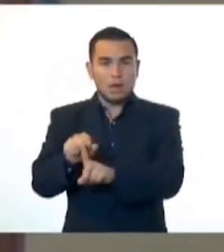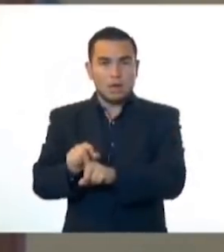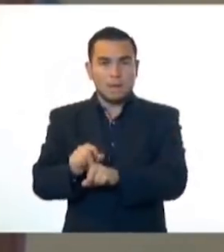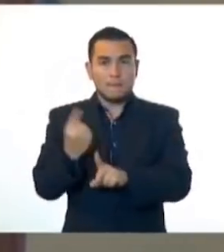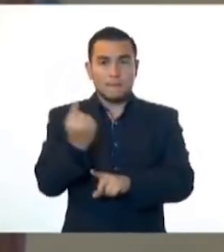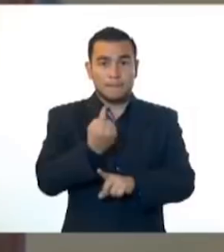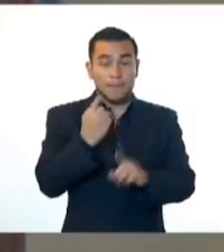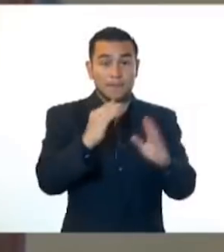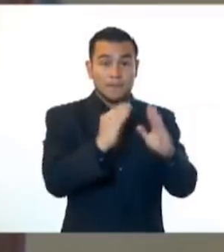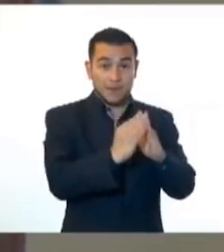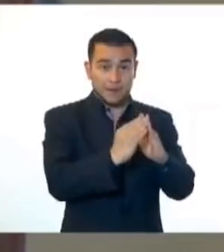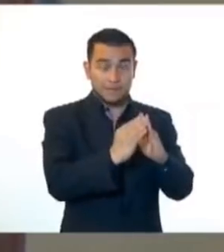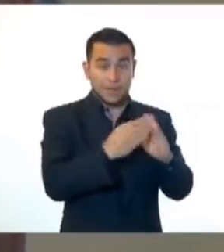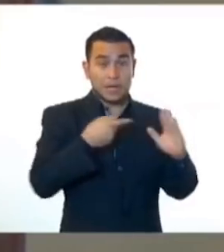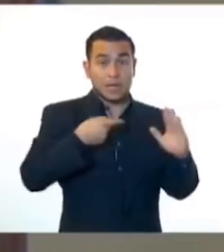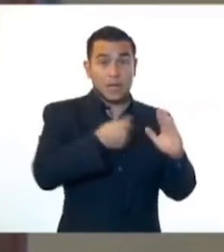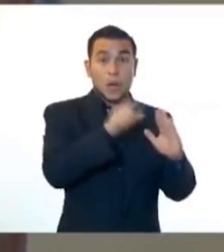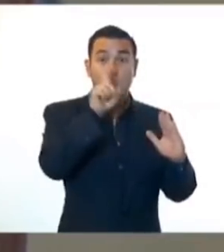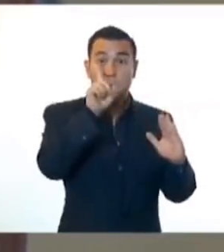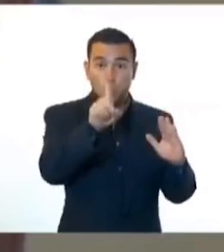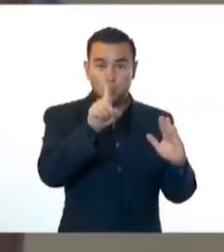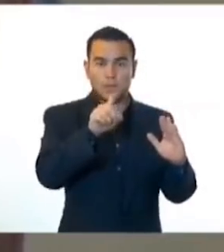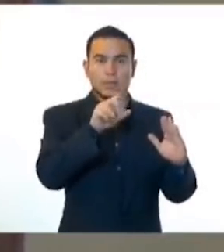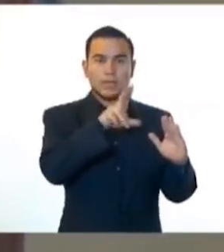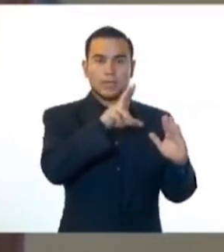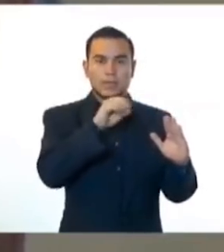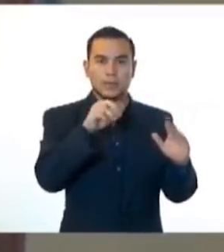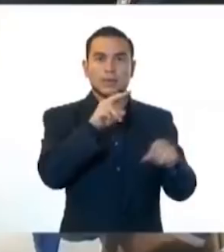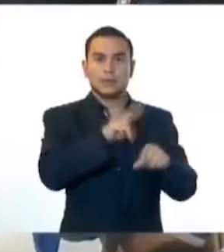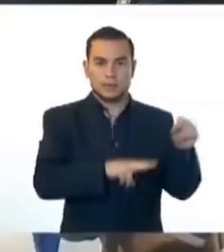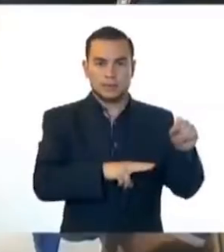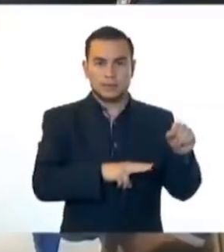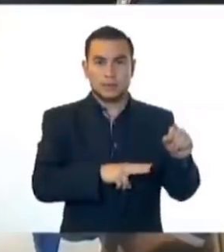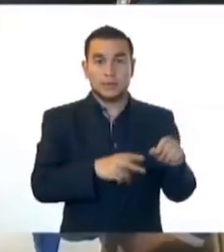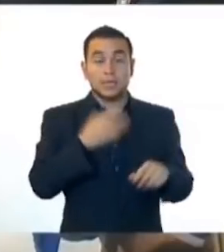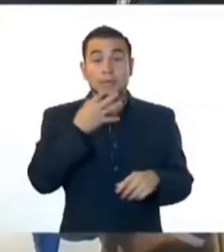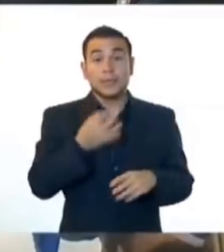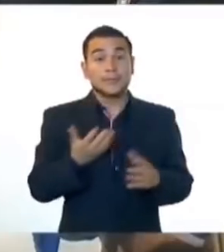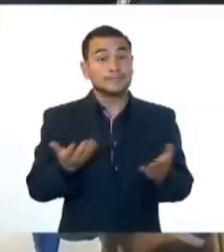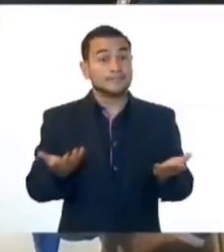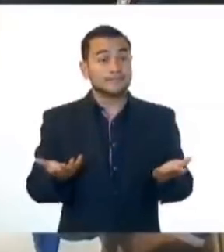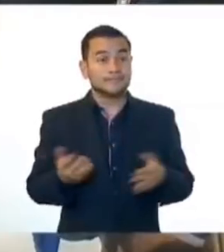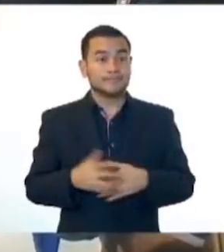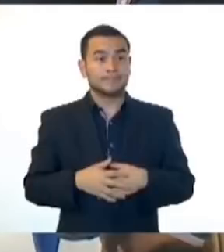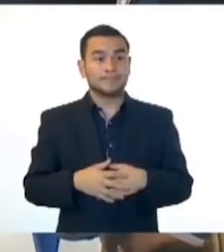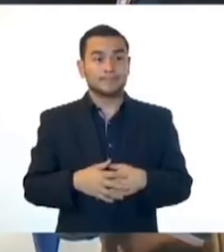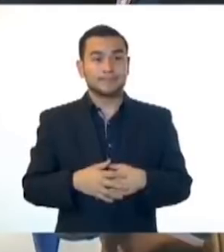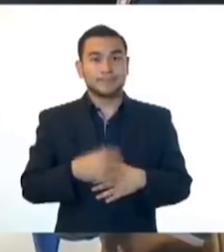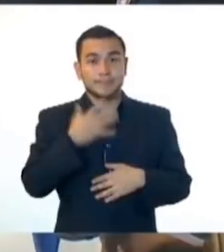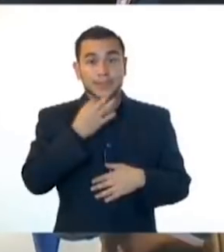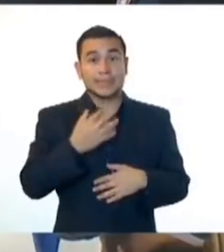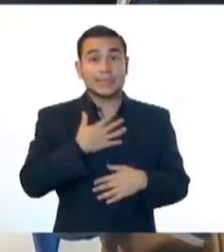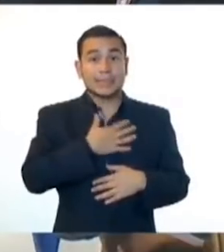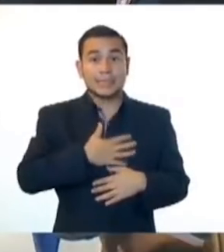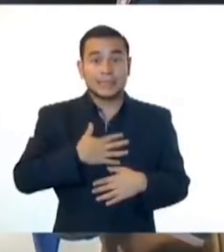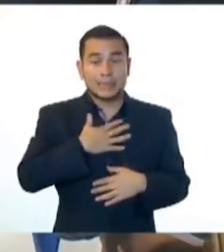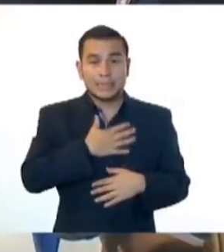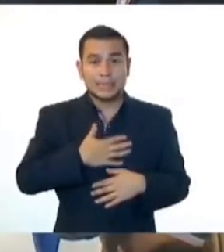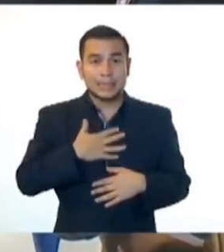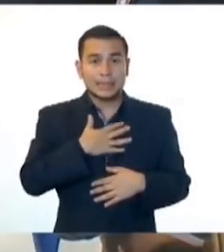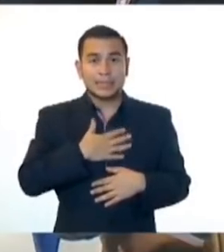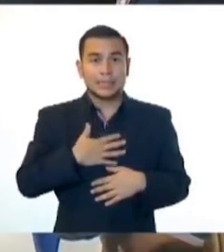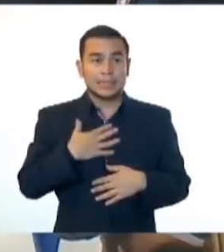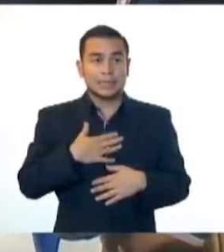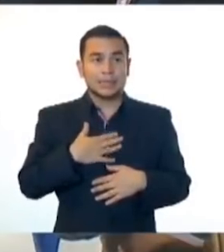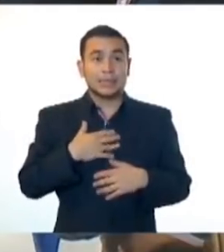una familia no reciban dos subsidios y que dejen a una familia sin subsidio. Sin embargo, y quiero pedir disculpas por adelantado, por